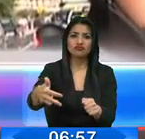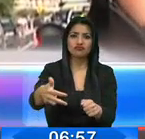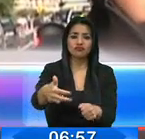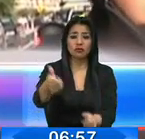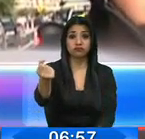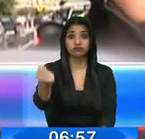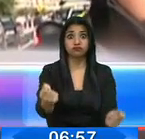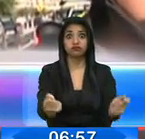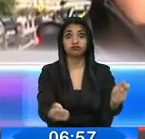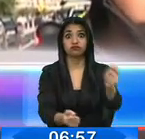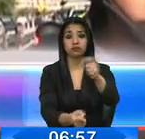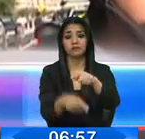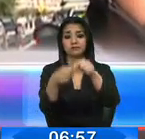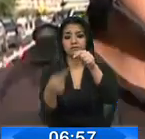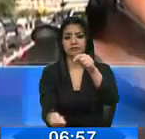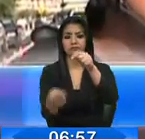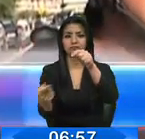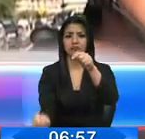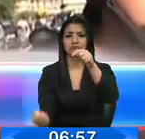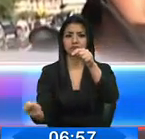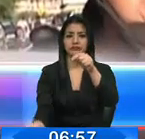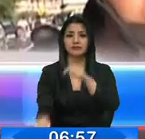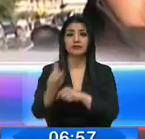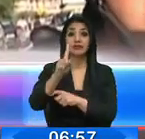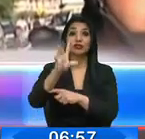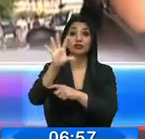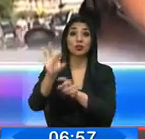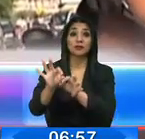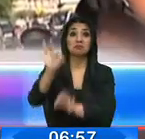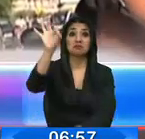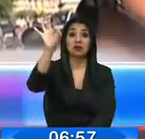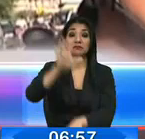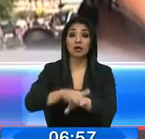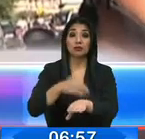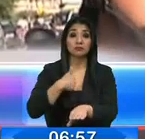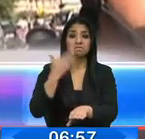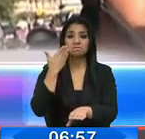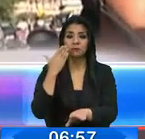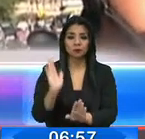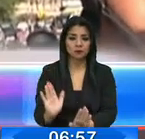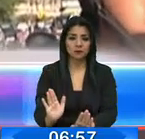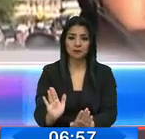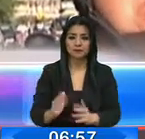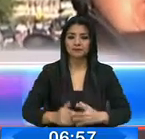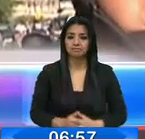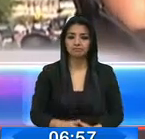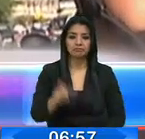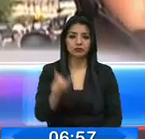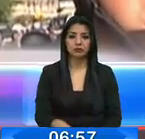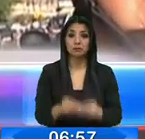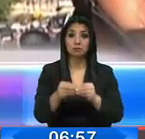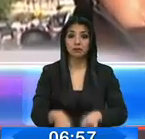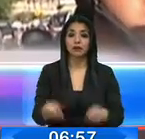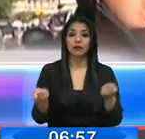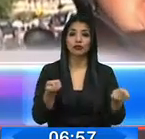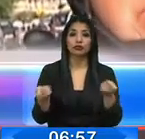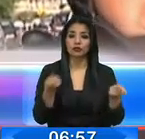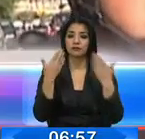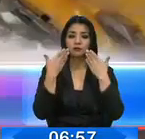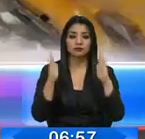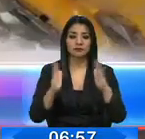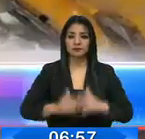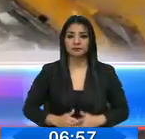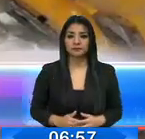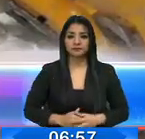cae aproximadamente 150 metros en la quebrada. Desconocemos los motivos o las causas por las cuales la persona pierde